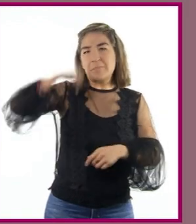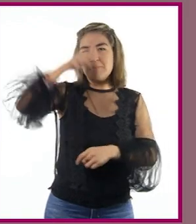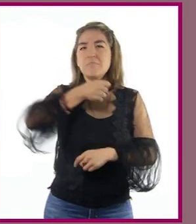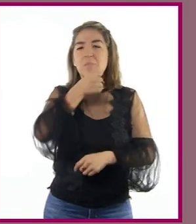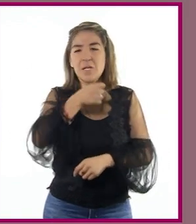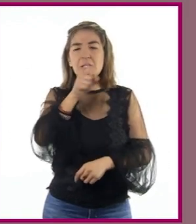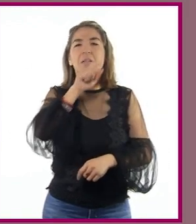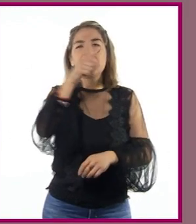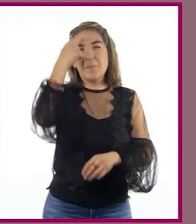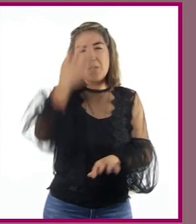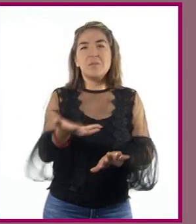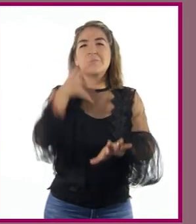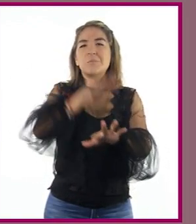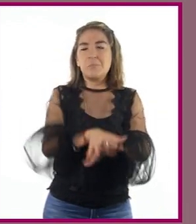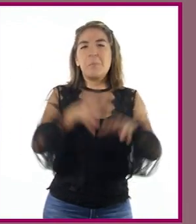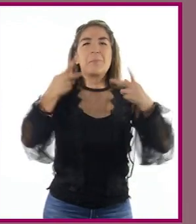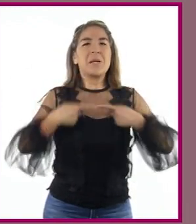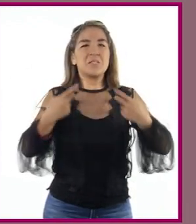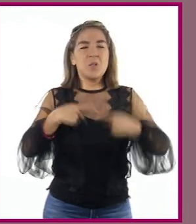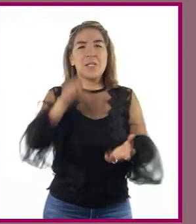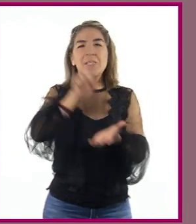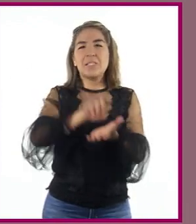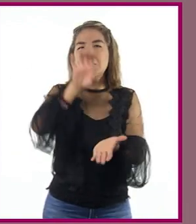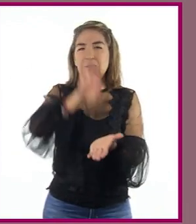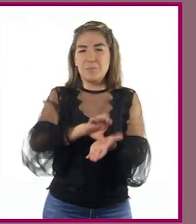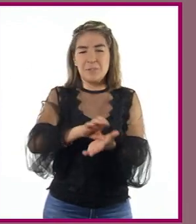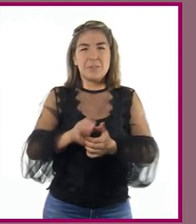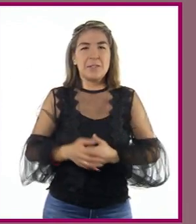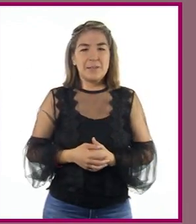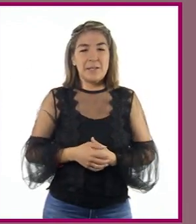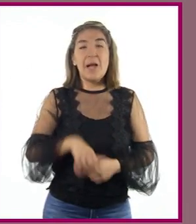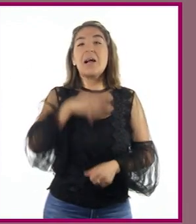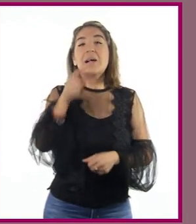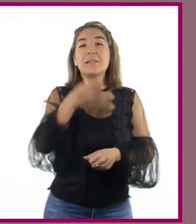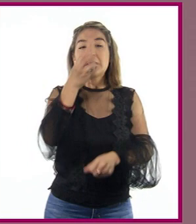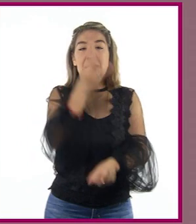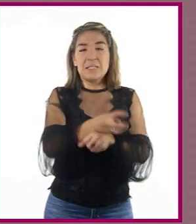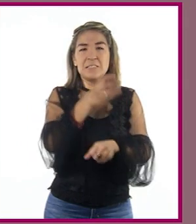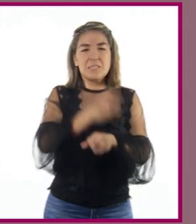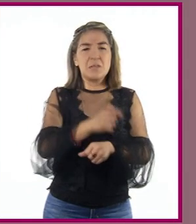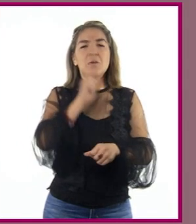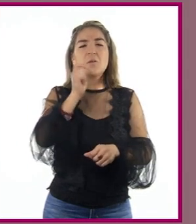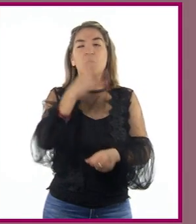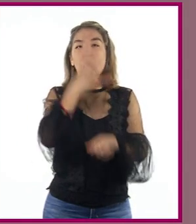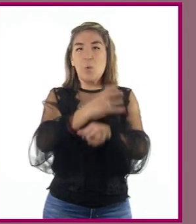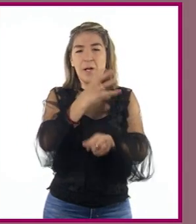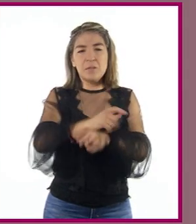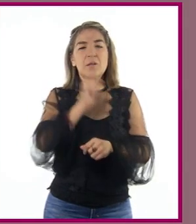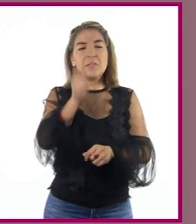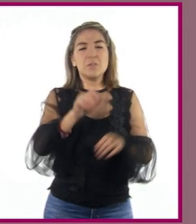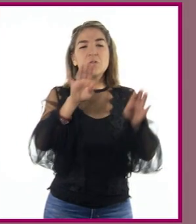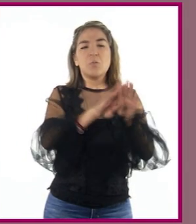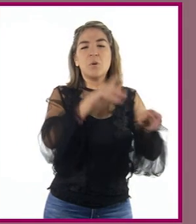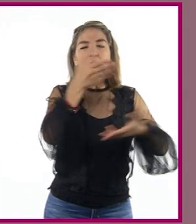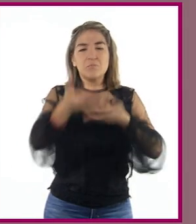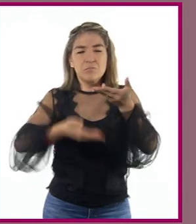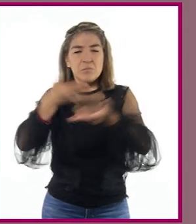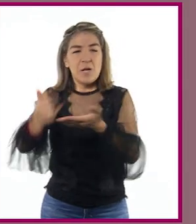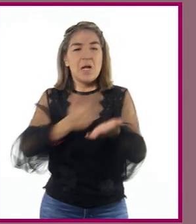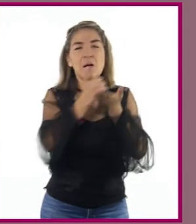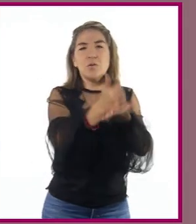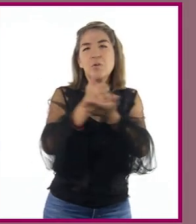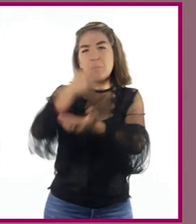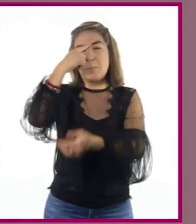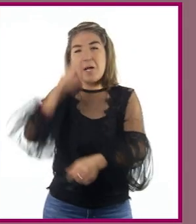integración de las personas discapacitadas. El cuarto título versa sobre la solidaridad. Garantiza la protección de